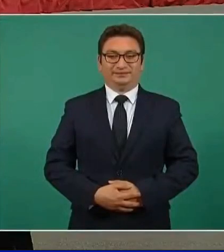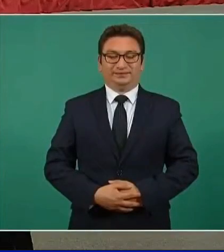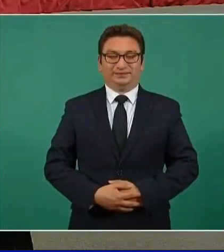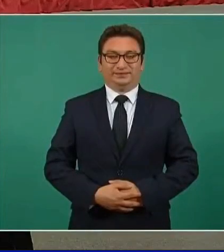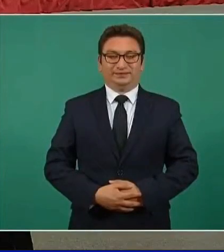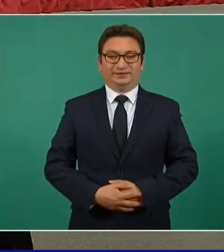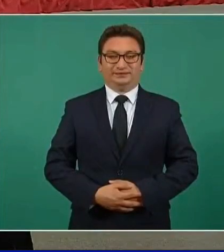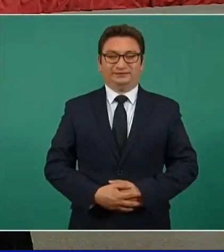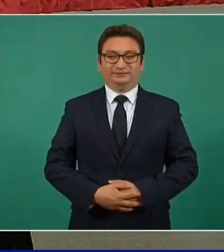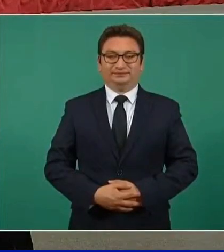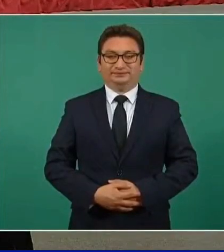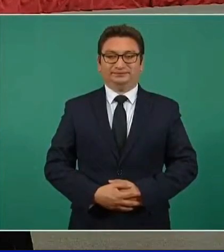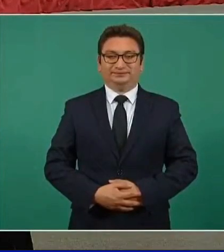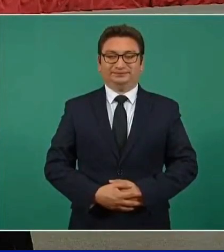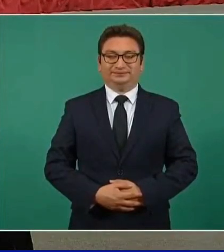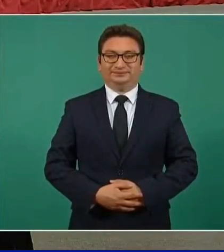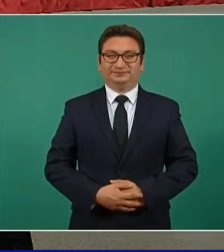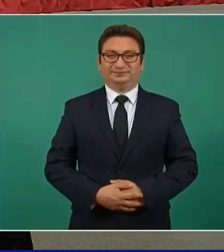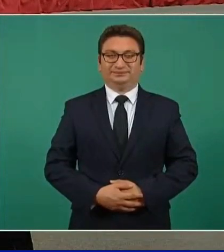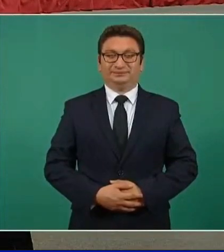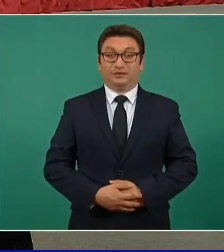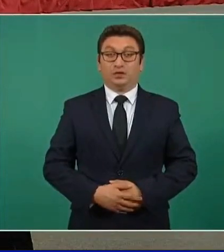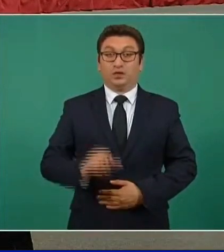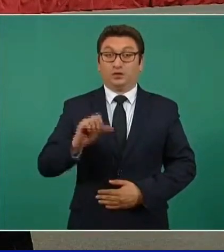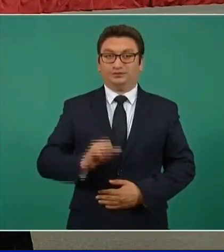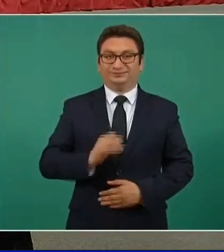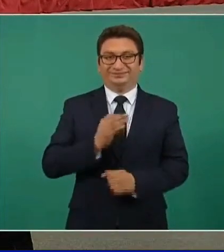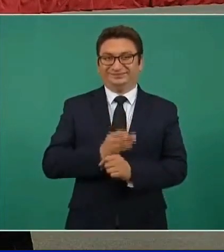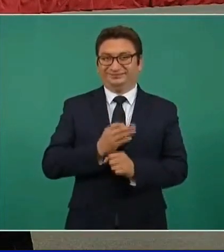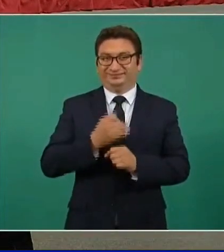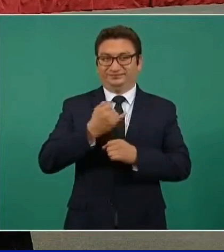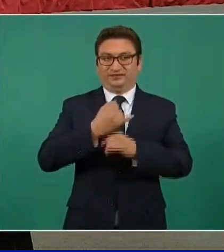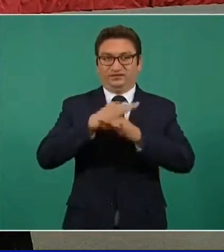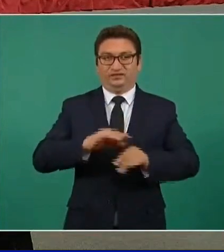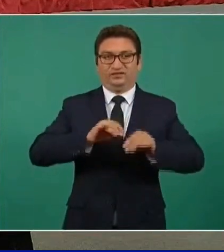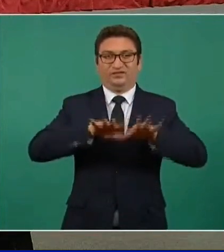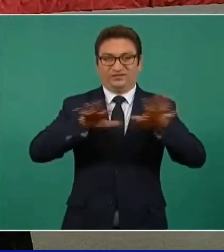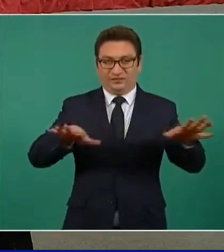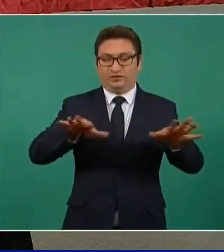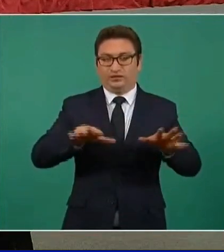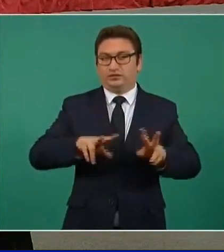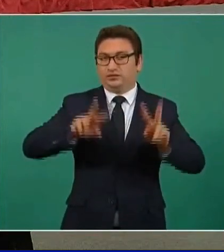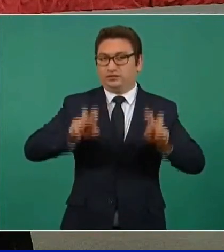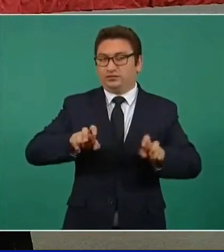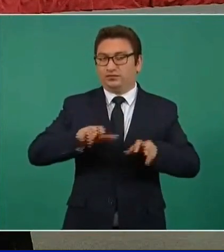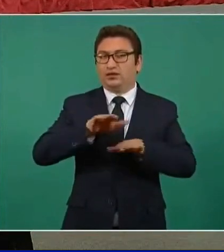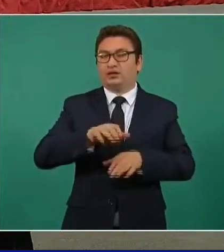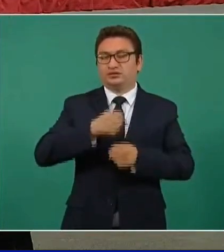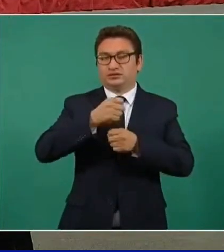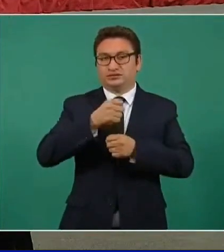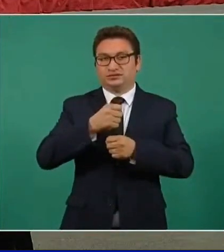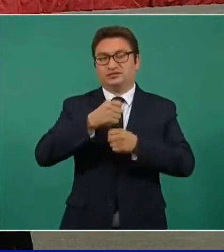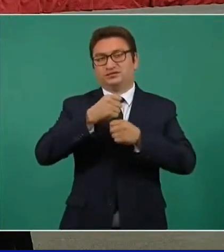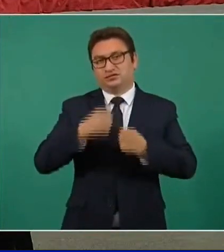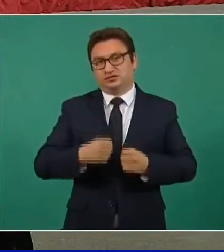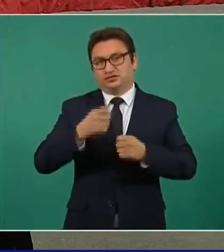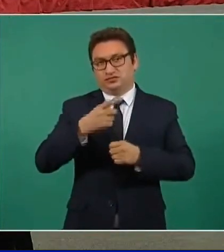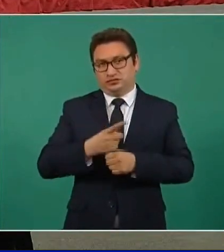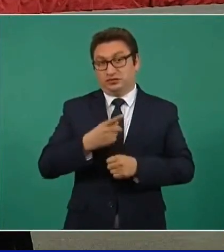Bueno, vamos a informar sobre seguridad, como lo hacemos cada